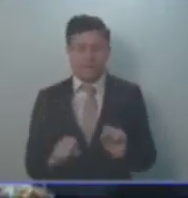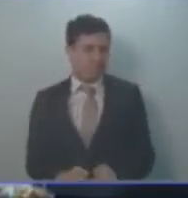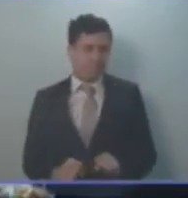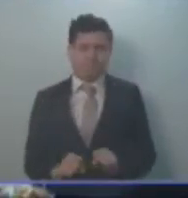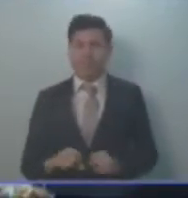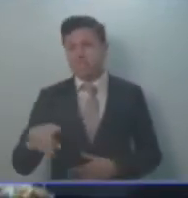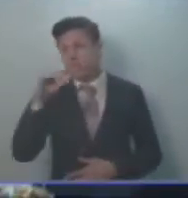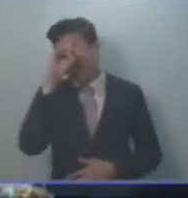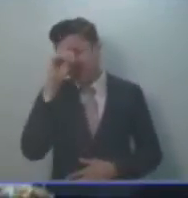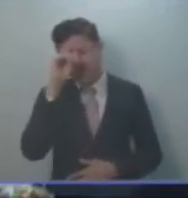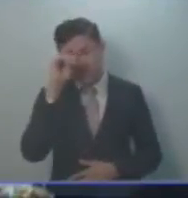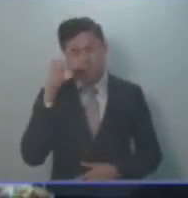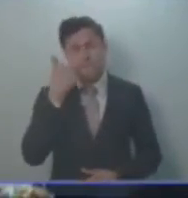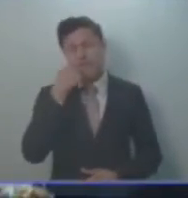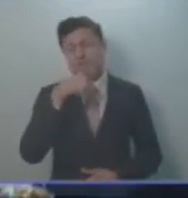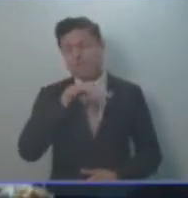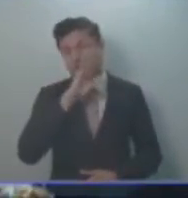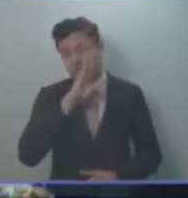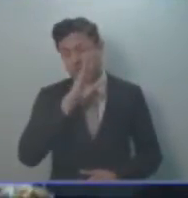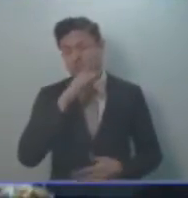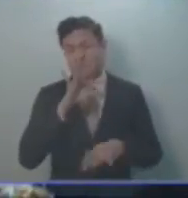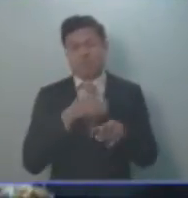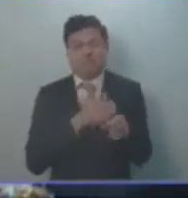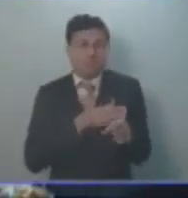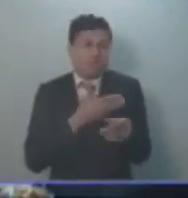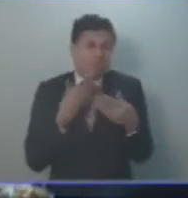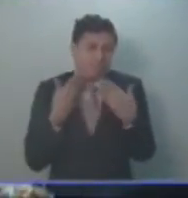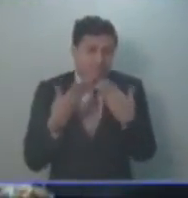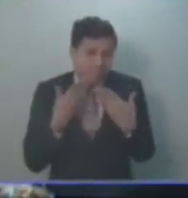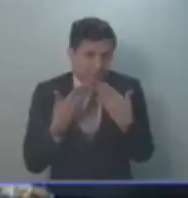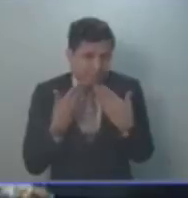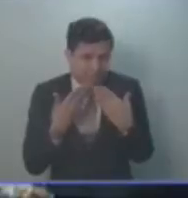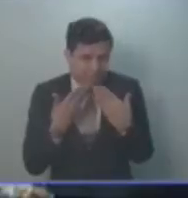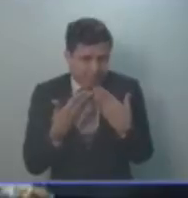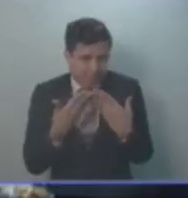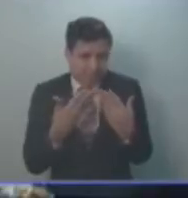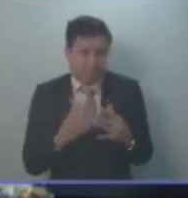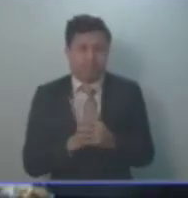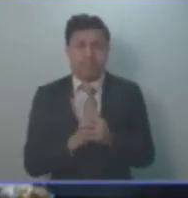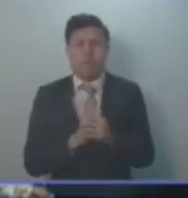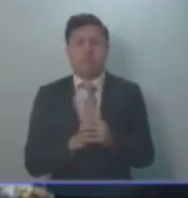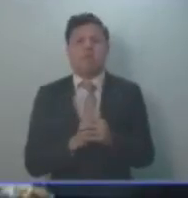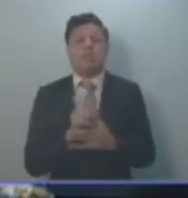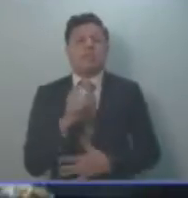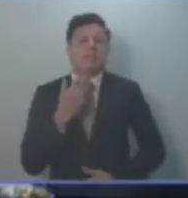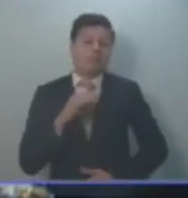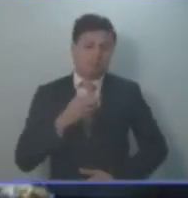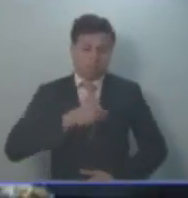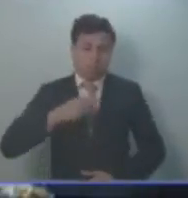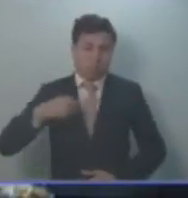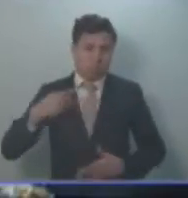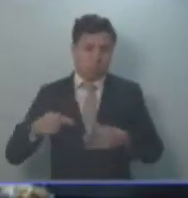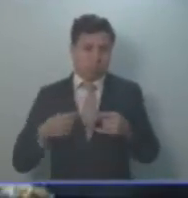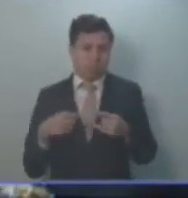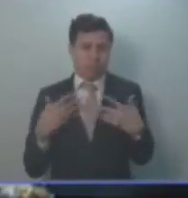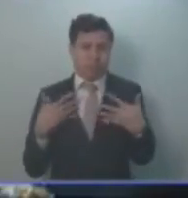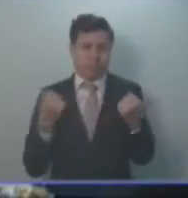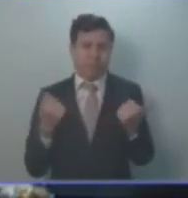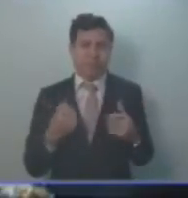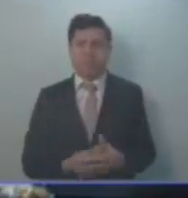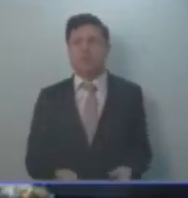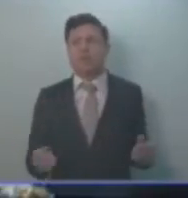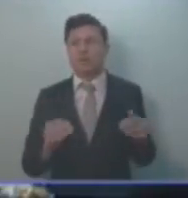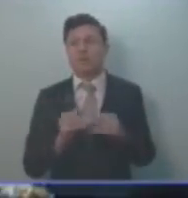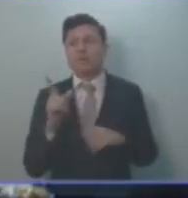con enfermedades antes descritas, durante el tiempo requerido para su tratamiento, así como el